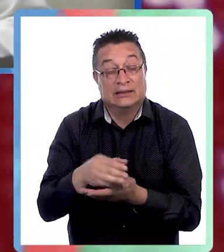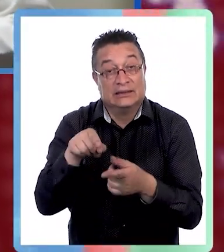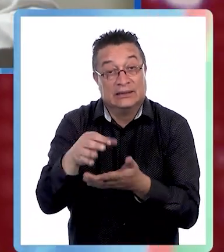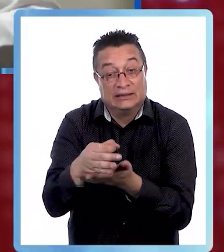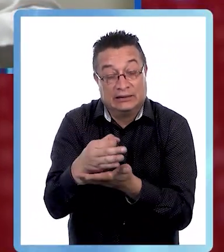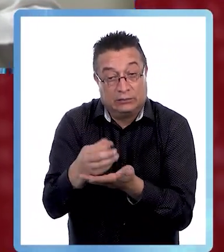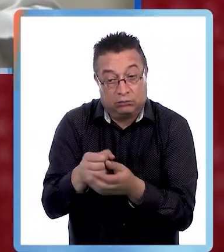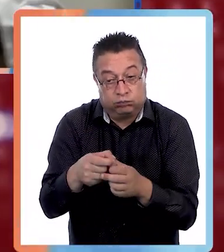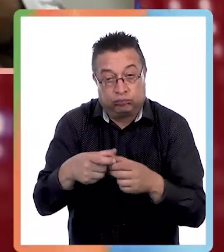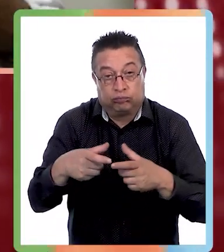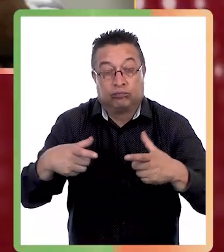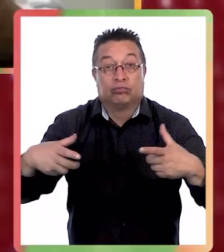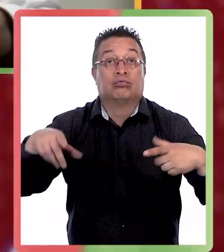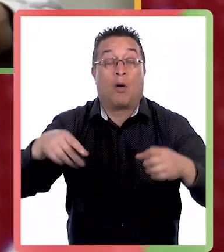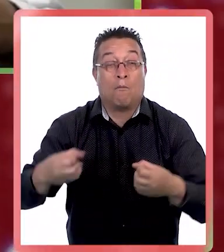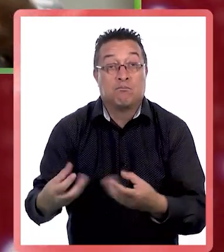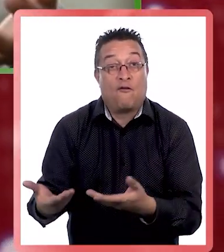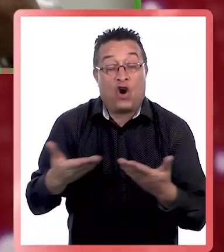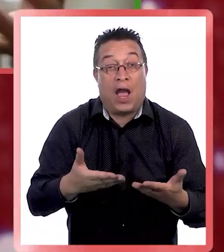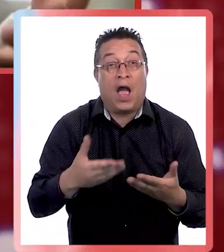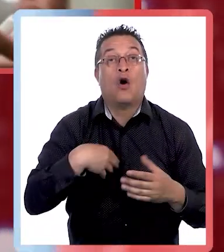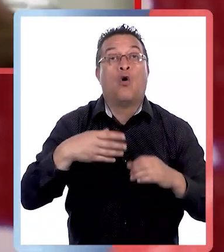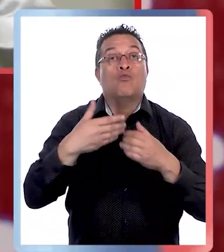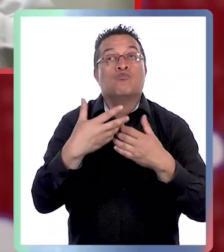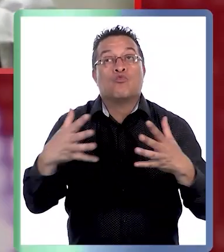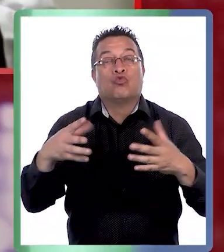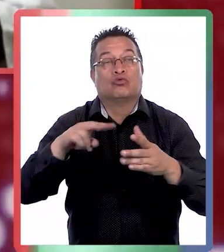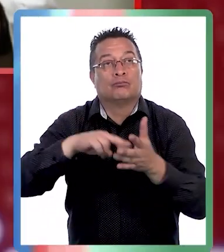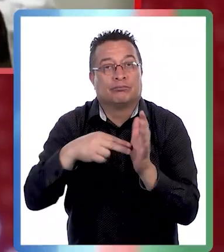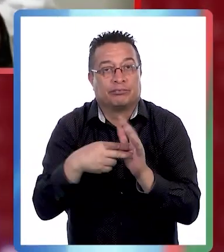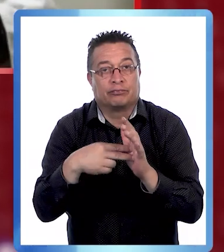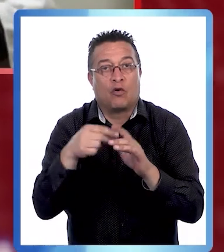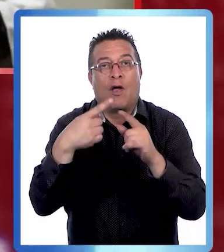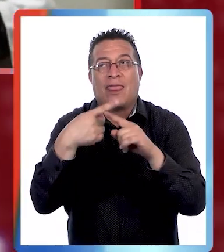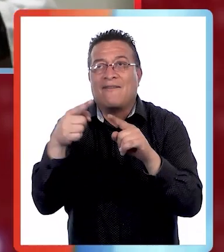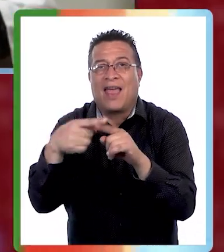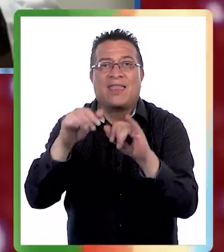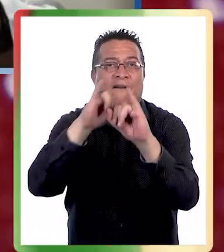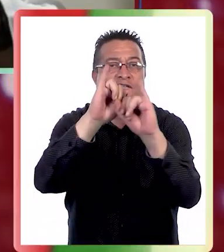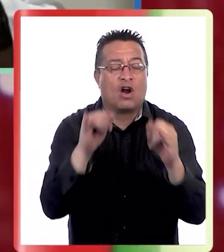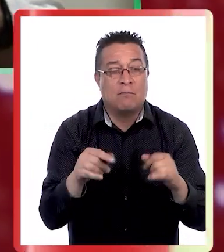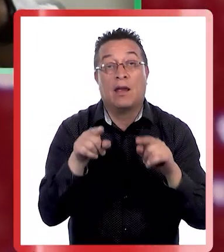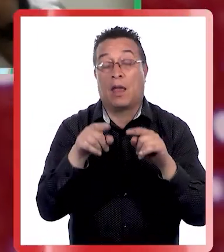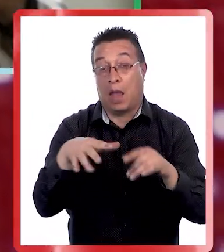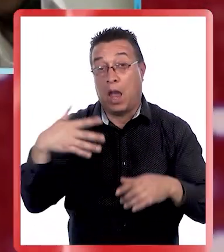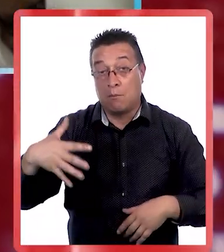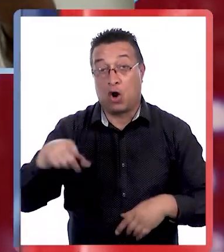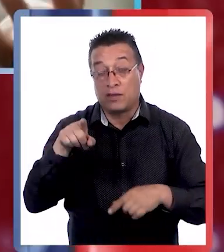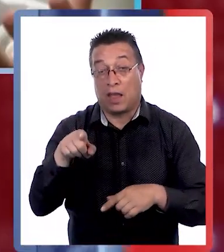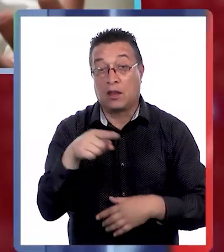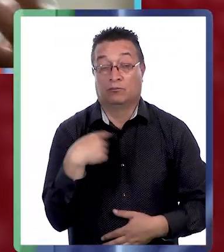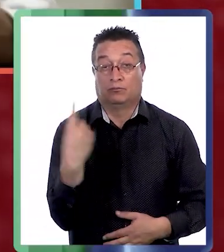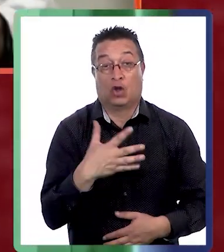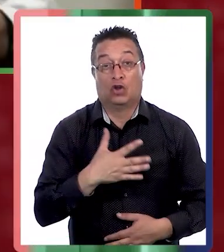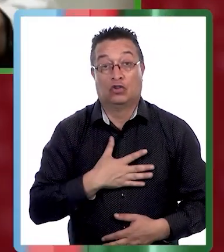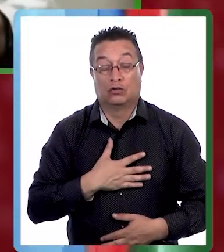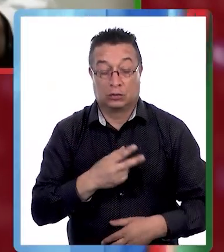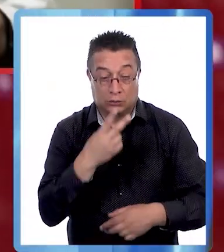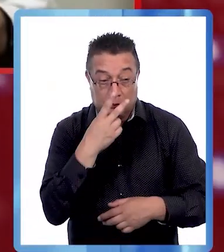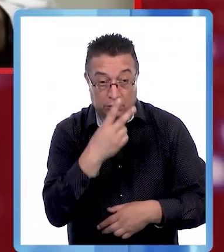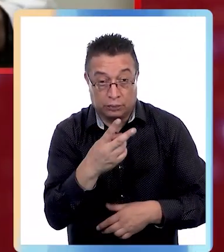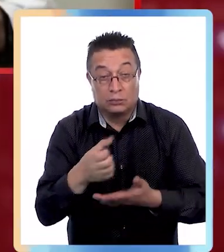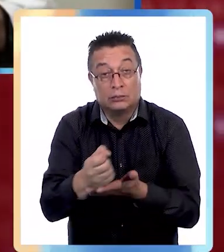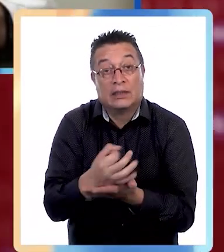células, ocasiona problemas por muchas formas. Y esto es importante porque cuando nosotros enfocamos un tratamiento,